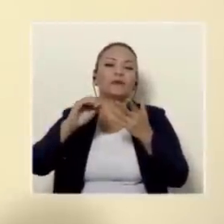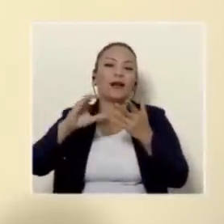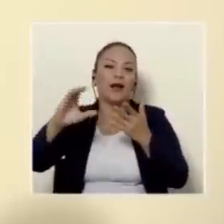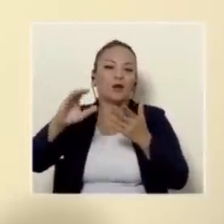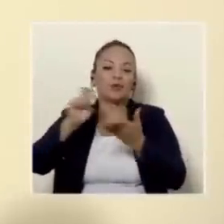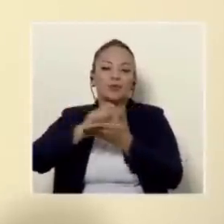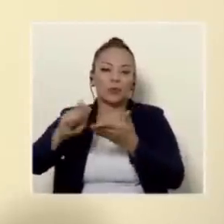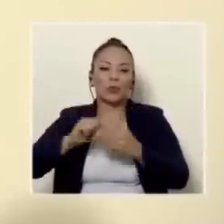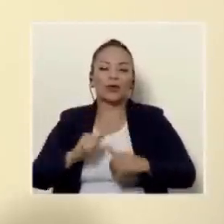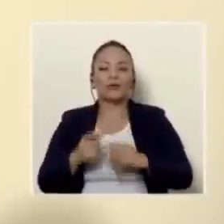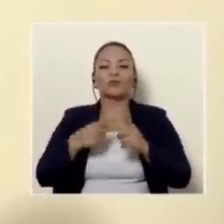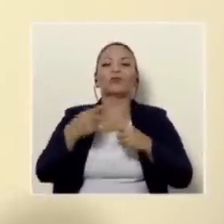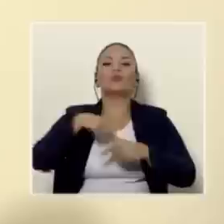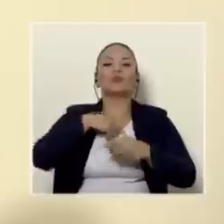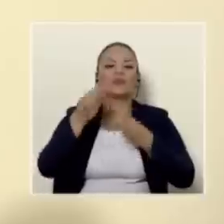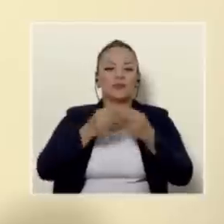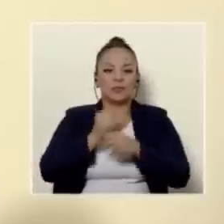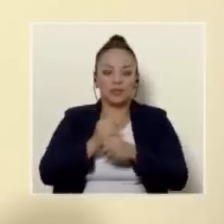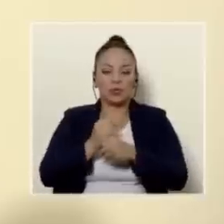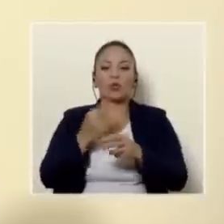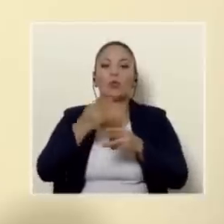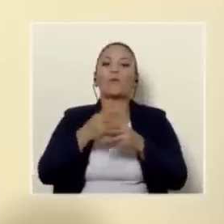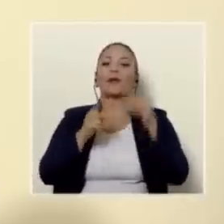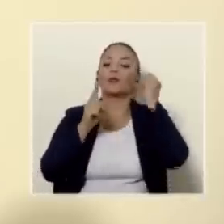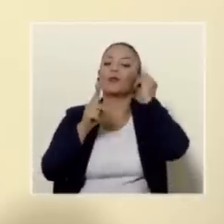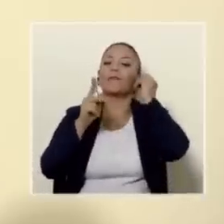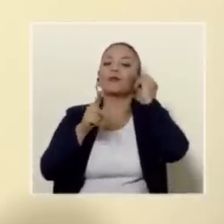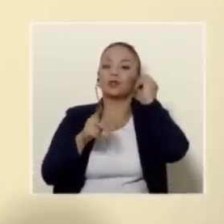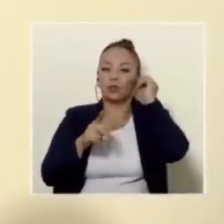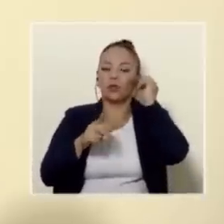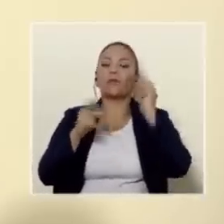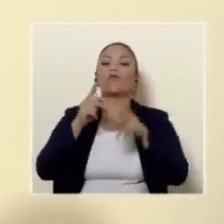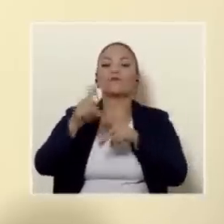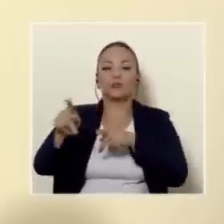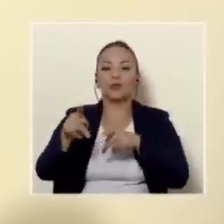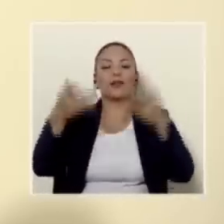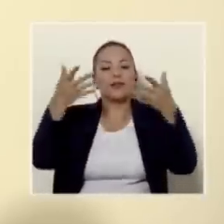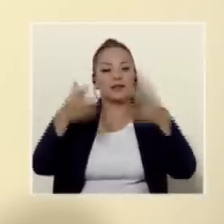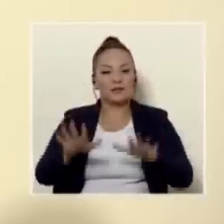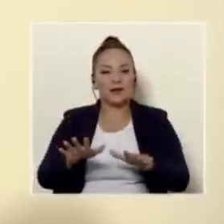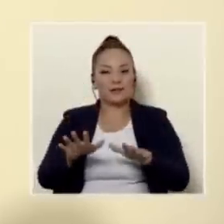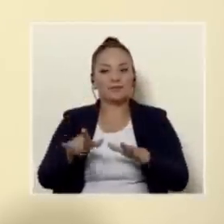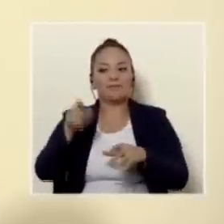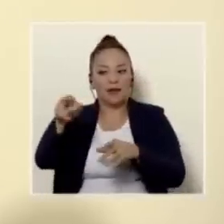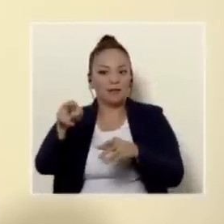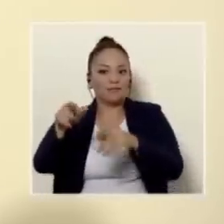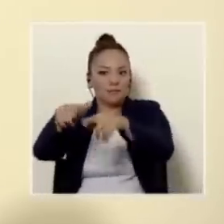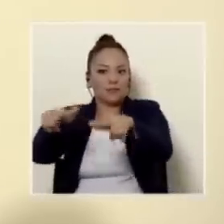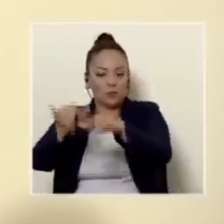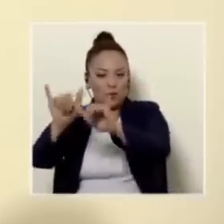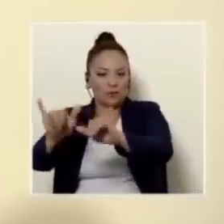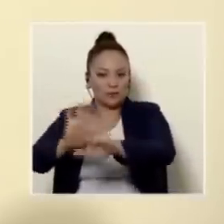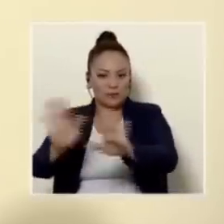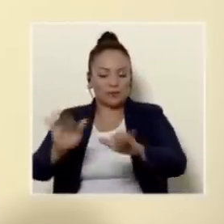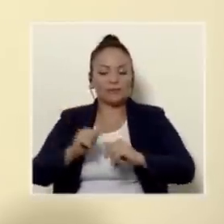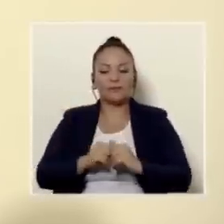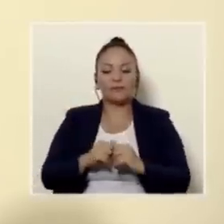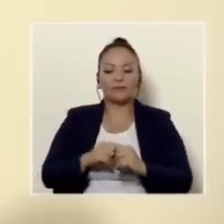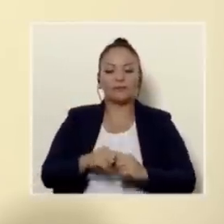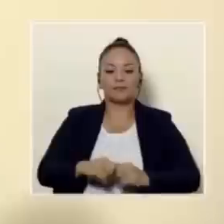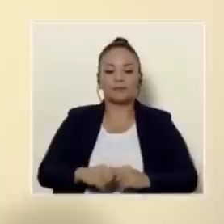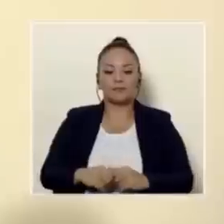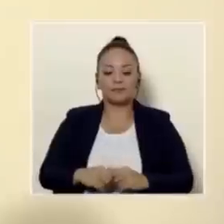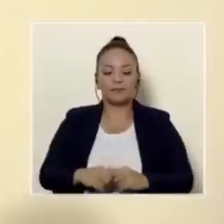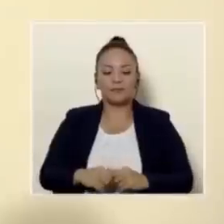escolar. Entonces, ¿qué estamos haciendo? Nombrando a una profesional que ya está ahí y que